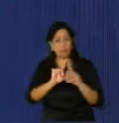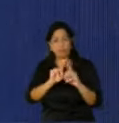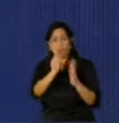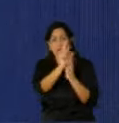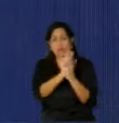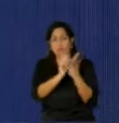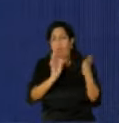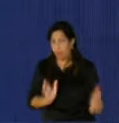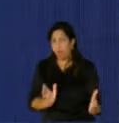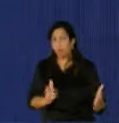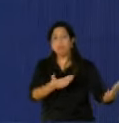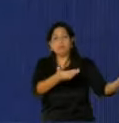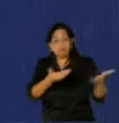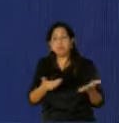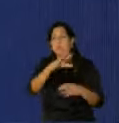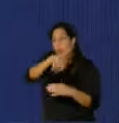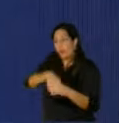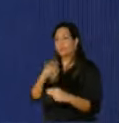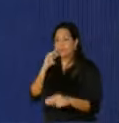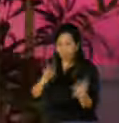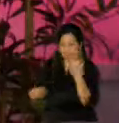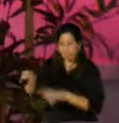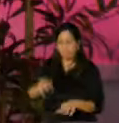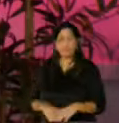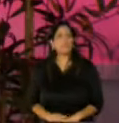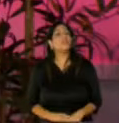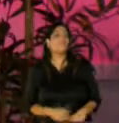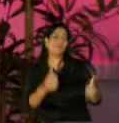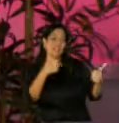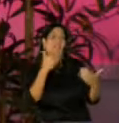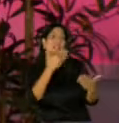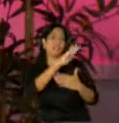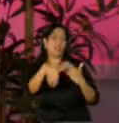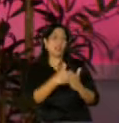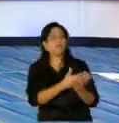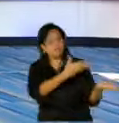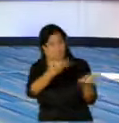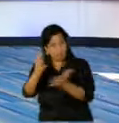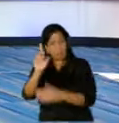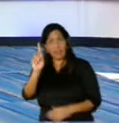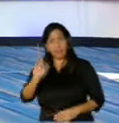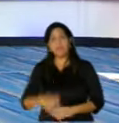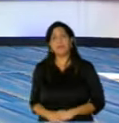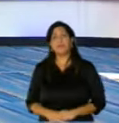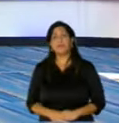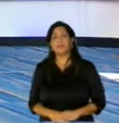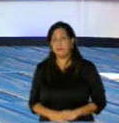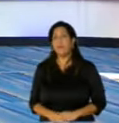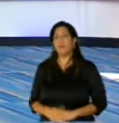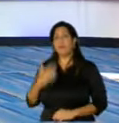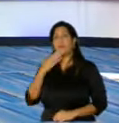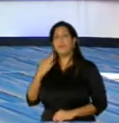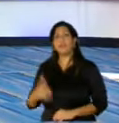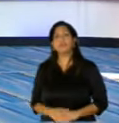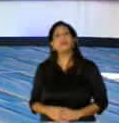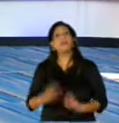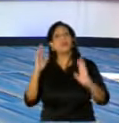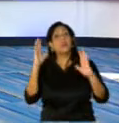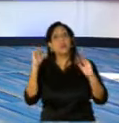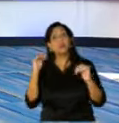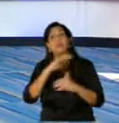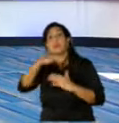contratos civiles que pueda participar en ese proceso. Gracias a todos por sus respuestas. Regresamos ahora contigo, David. Así es, Jeremy, amigos. Esperamos que le